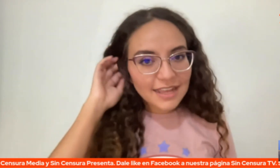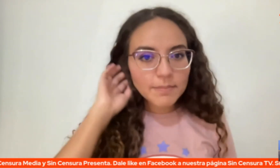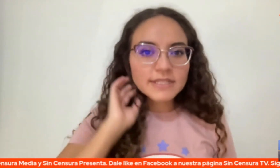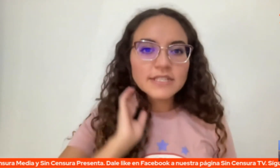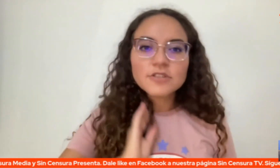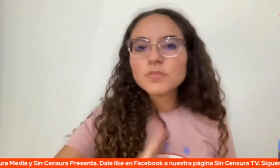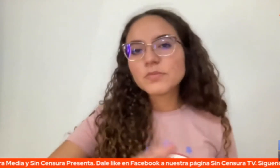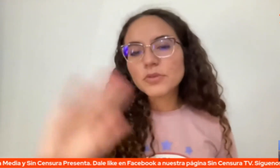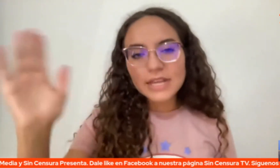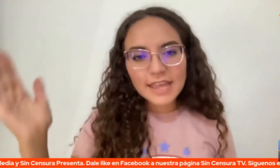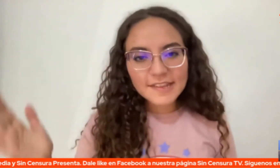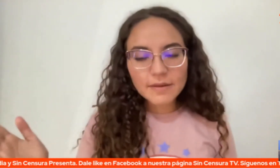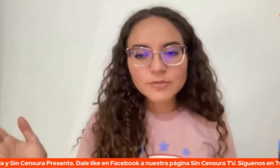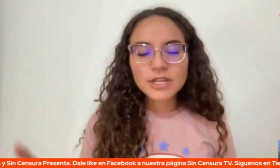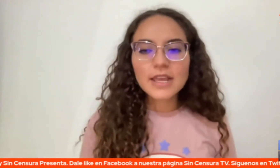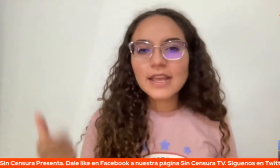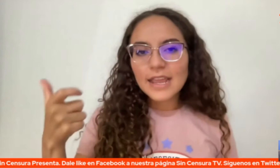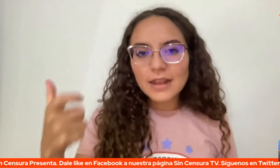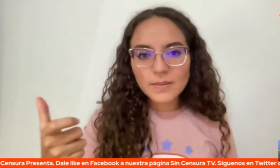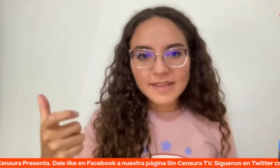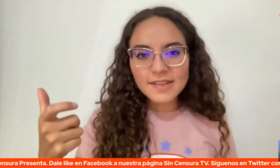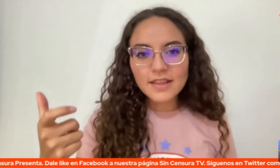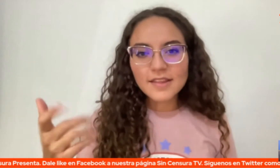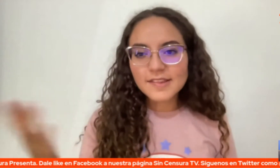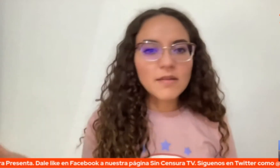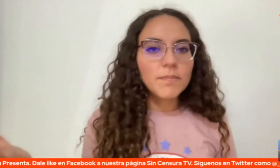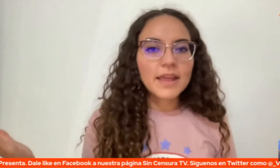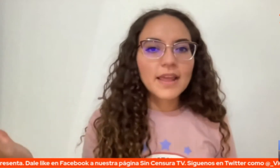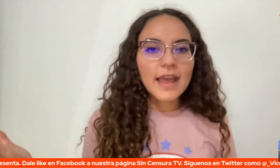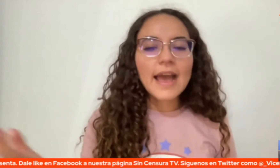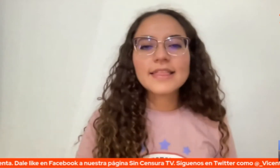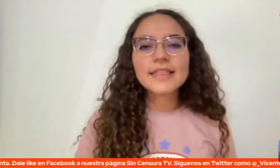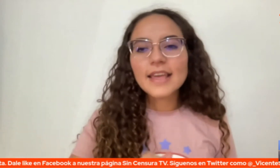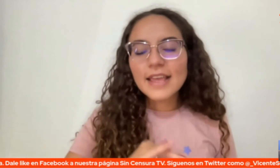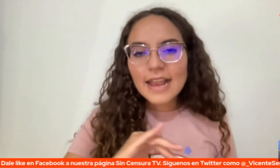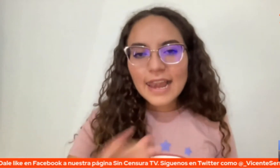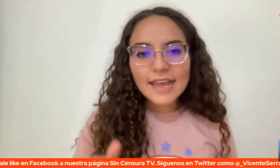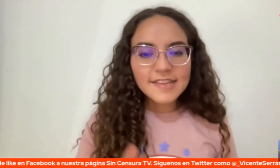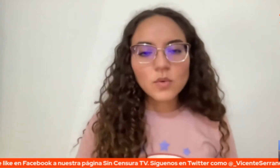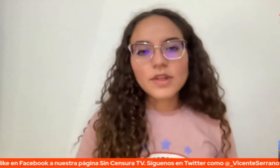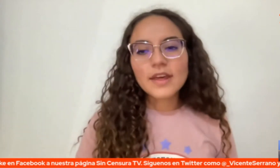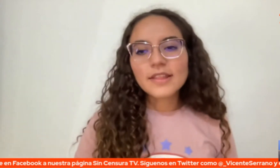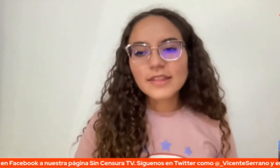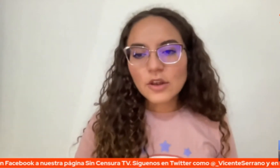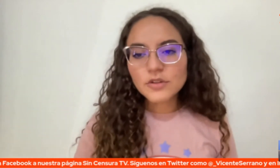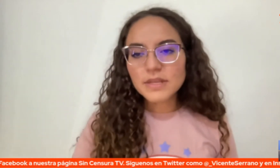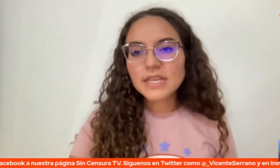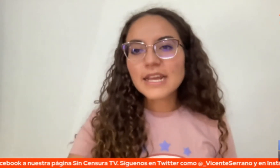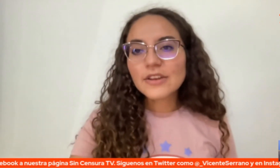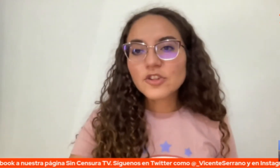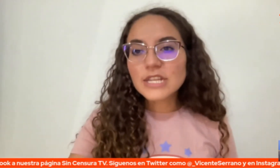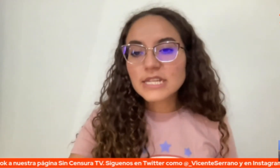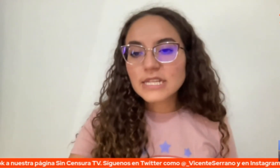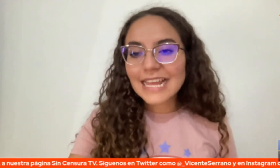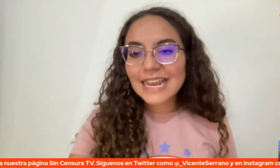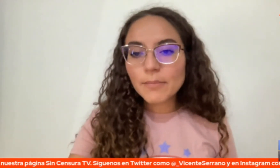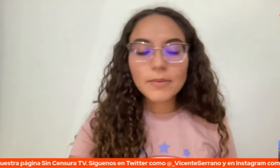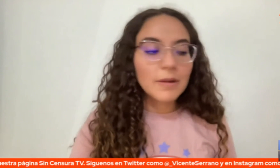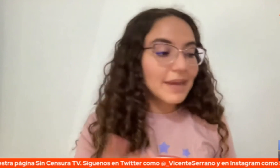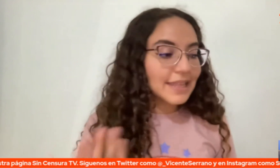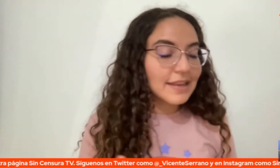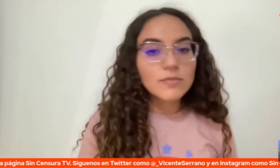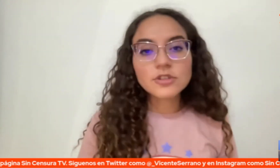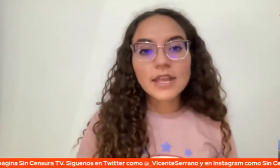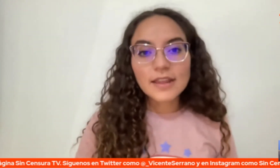no quieren que pase esto, pues porque ya sabemos que el business siempre ante la seguridad de los mexicanos y ese es el